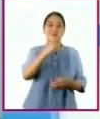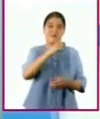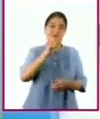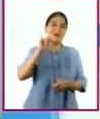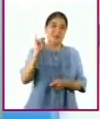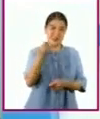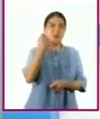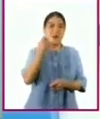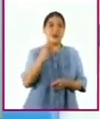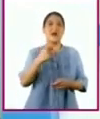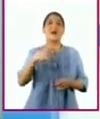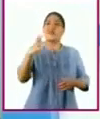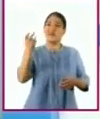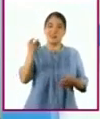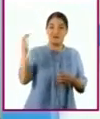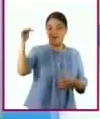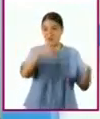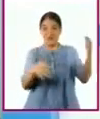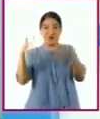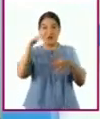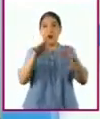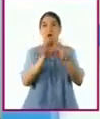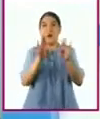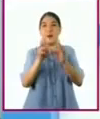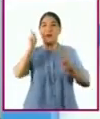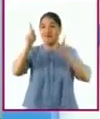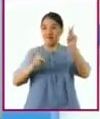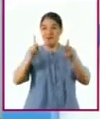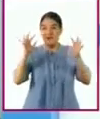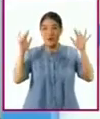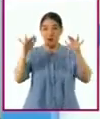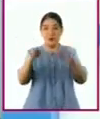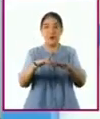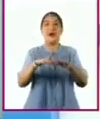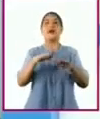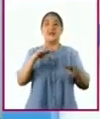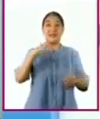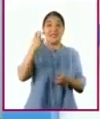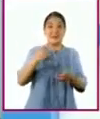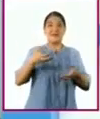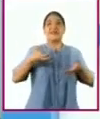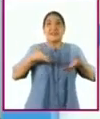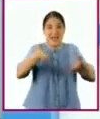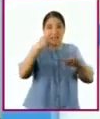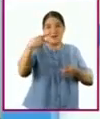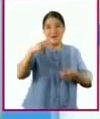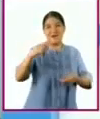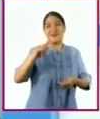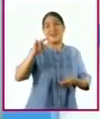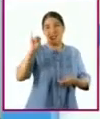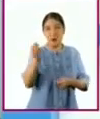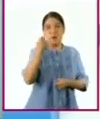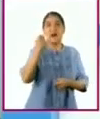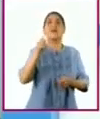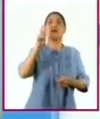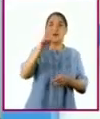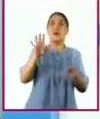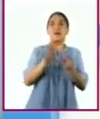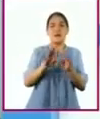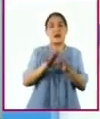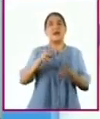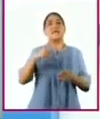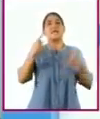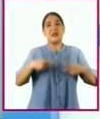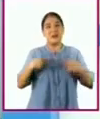lleguen personas de diversos lugares del mundo, por lo que en las calles tijuanenses es frecuente encontrar personas